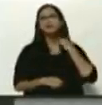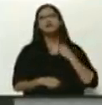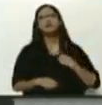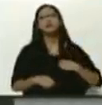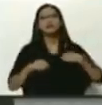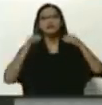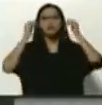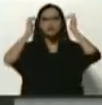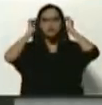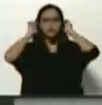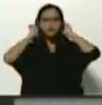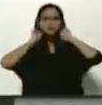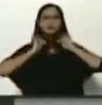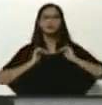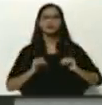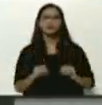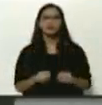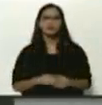Aquí está.